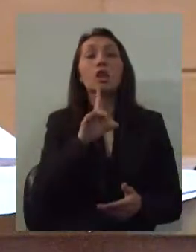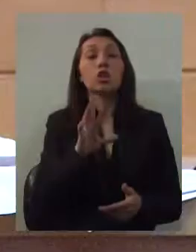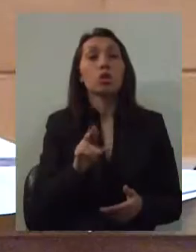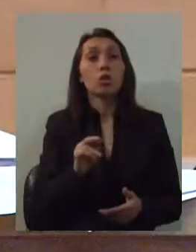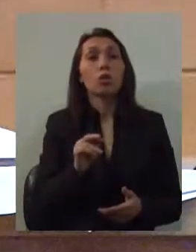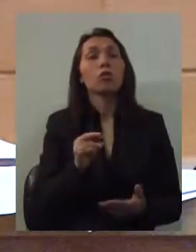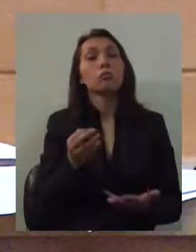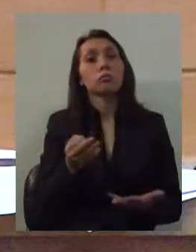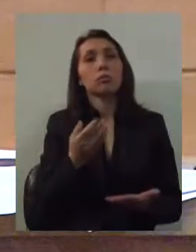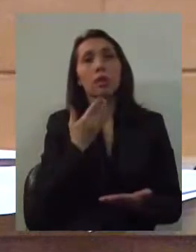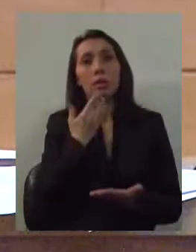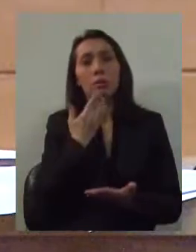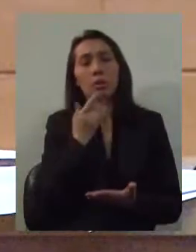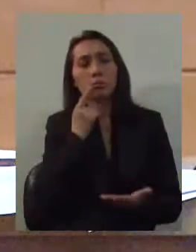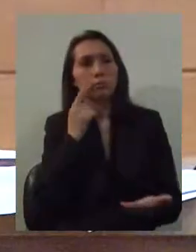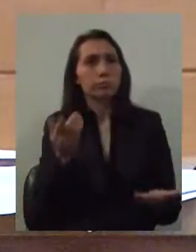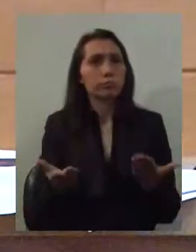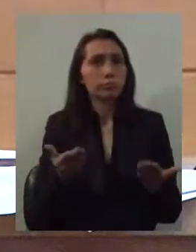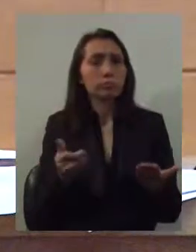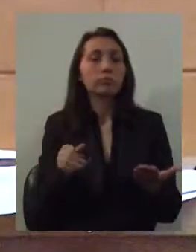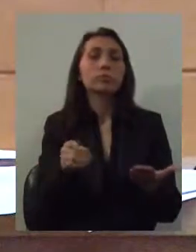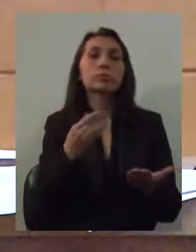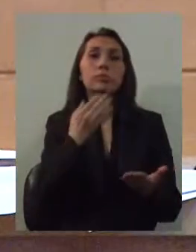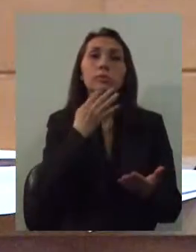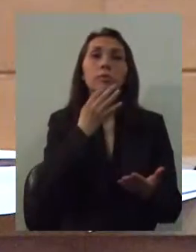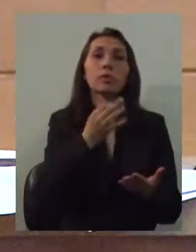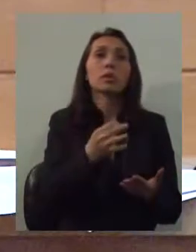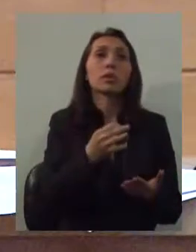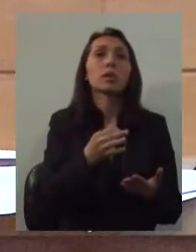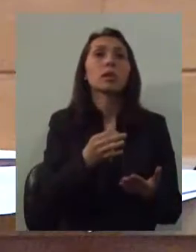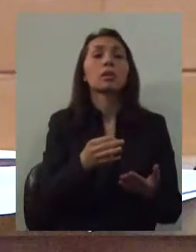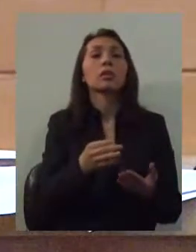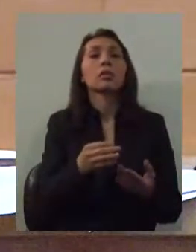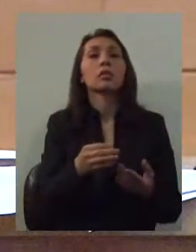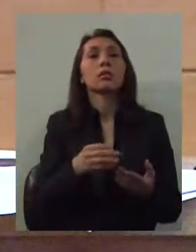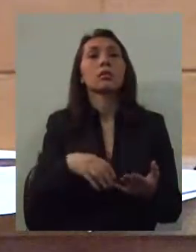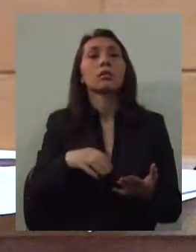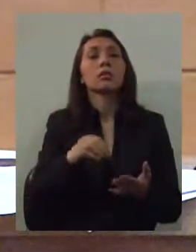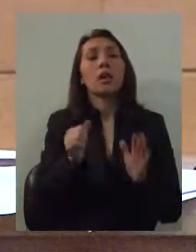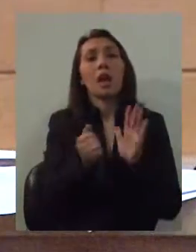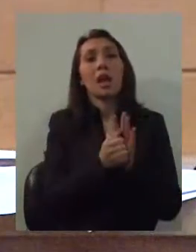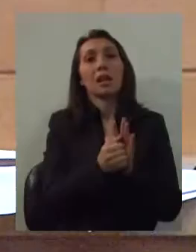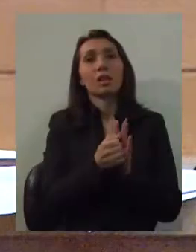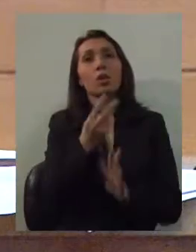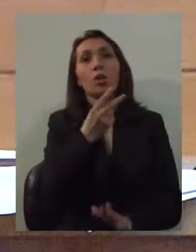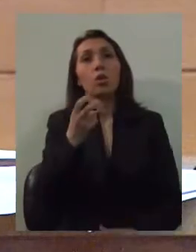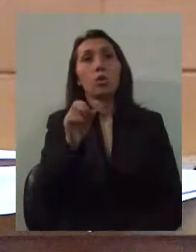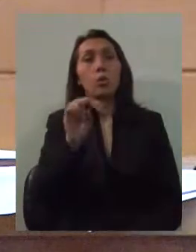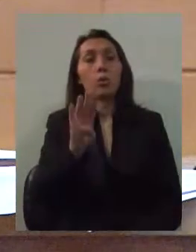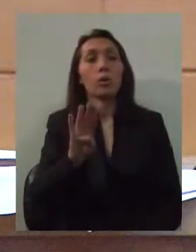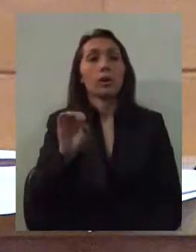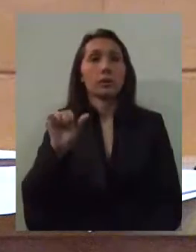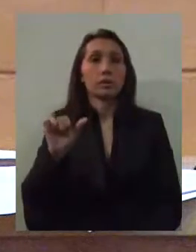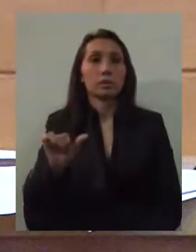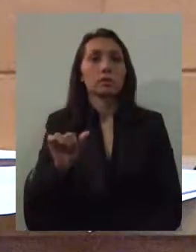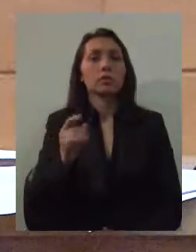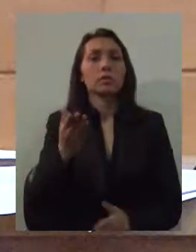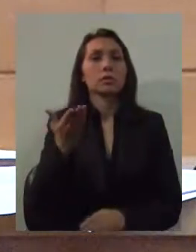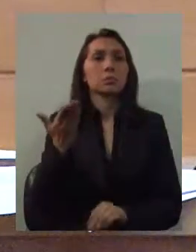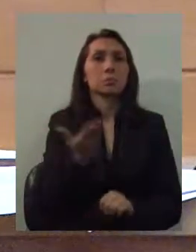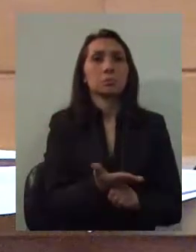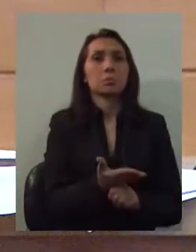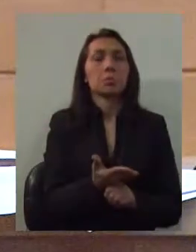hay alusión a los laudos arbitrales, como digo en el artículo 246, la